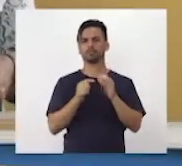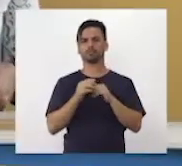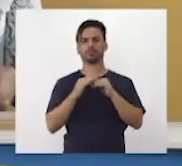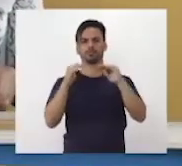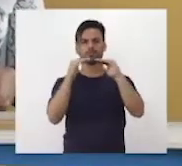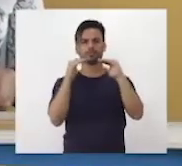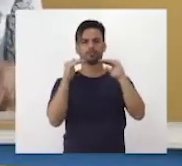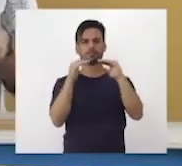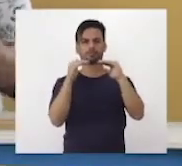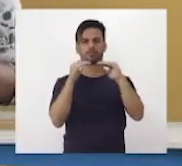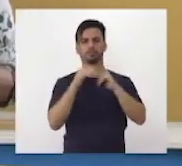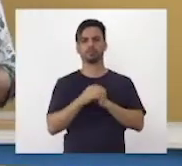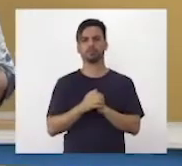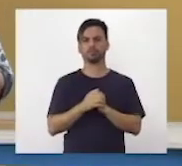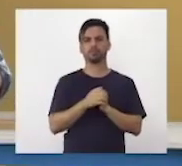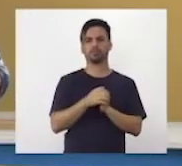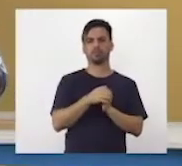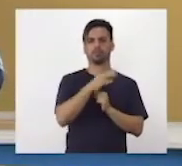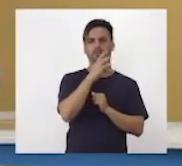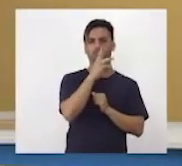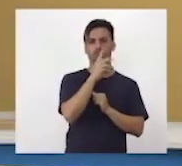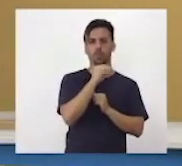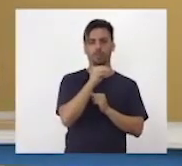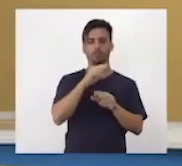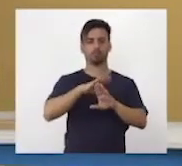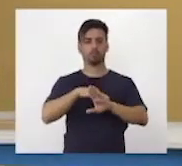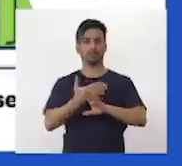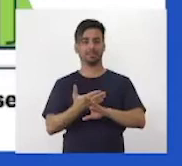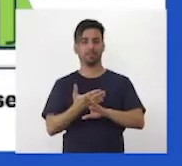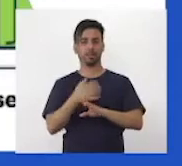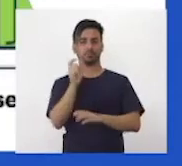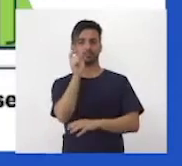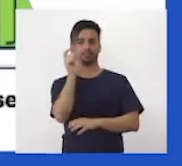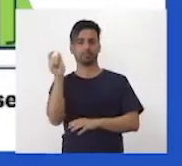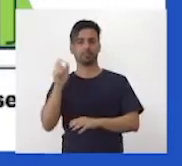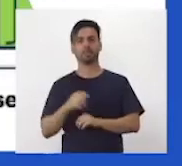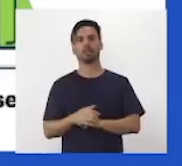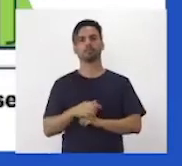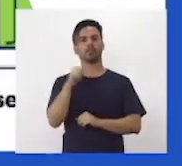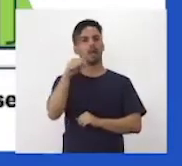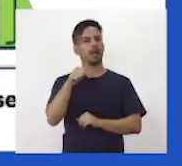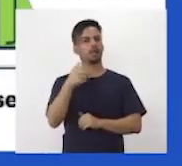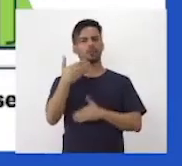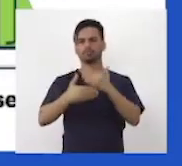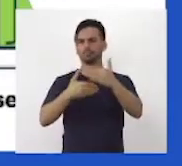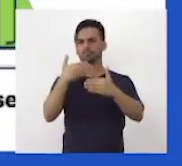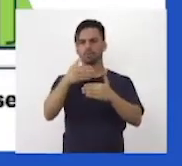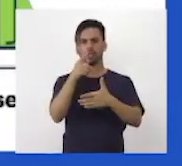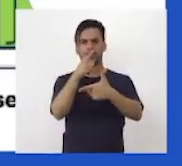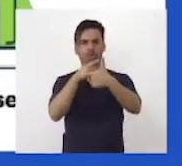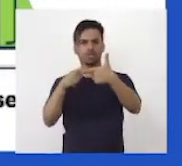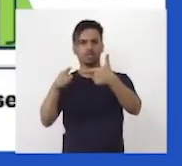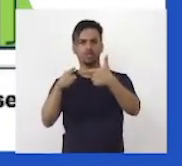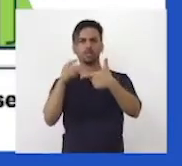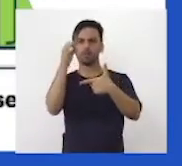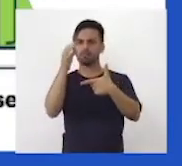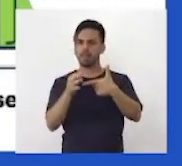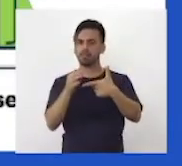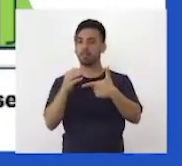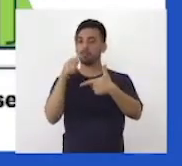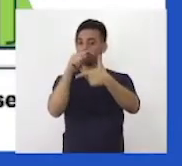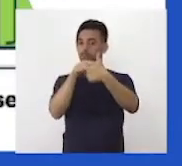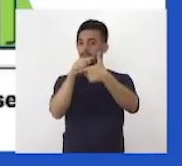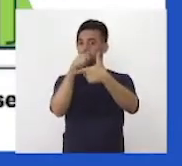los coeficientes y luego multiplicábamos la parte literal. Pues aquí, como hablamos de división, es el mismo procedimiento,